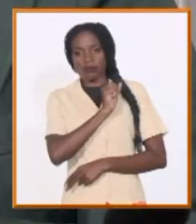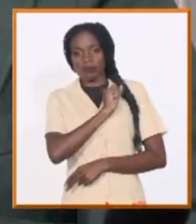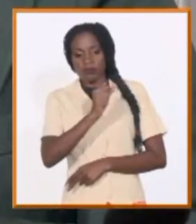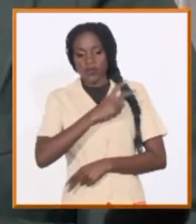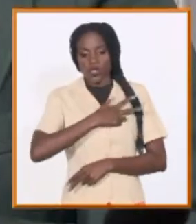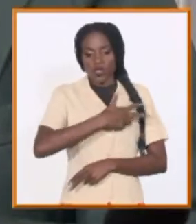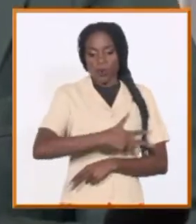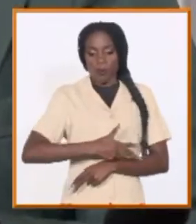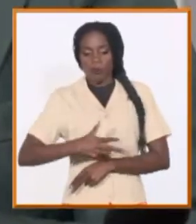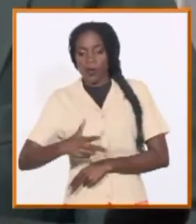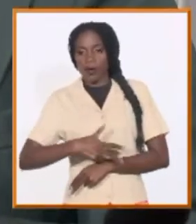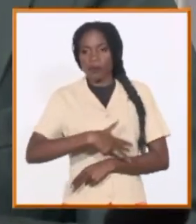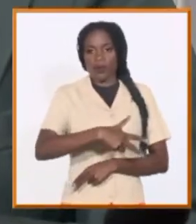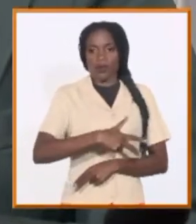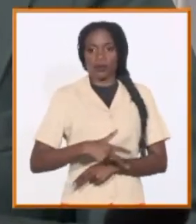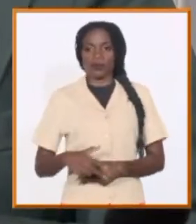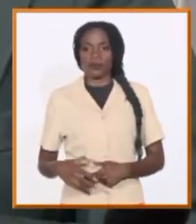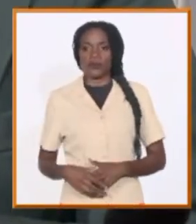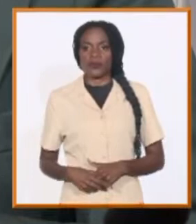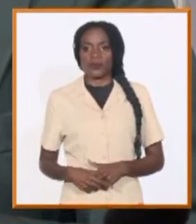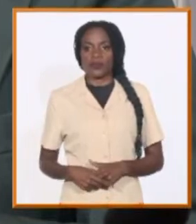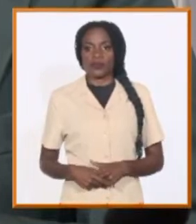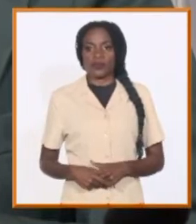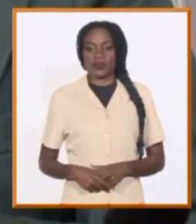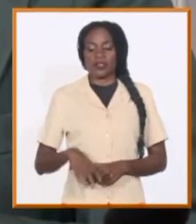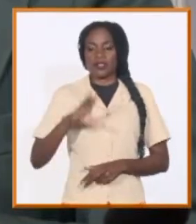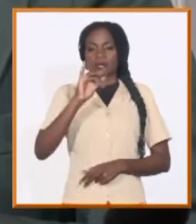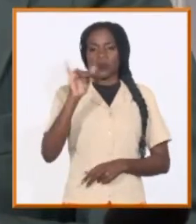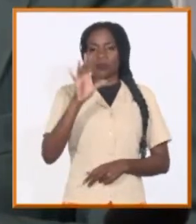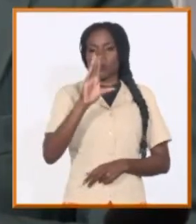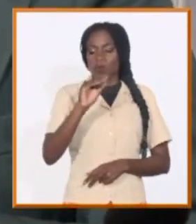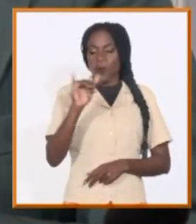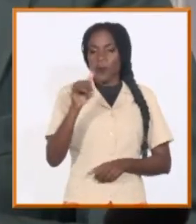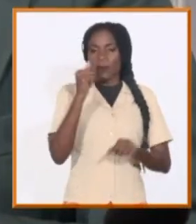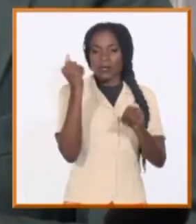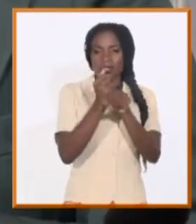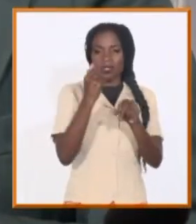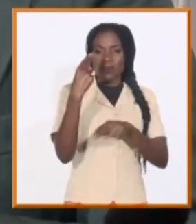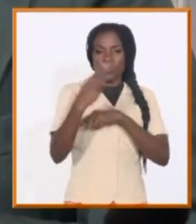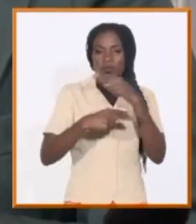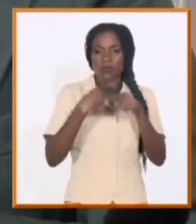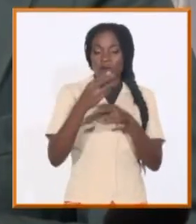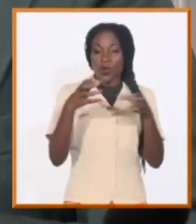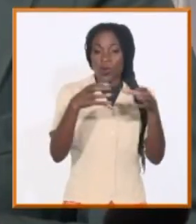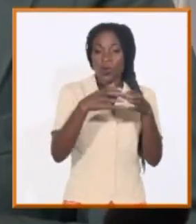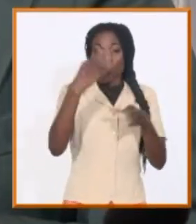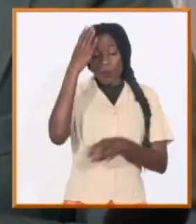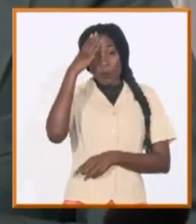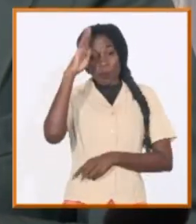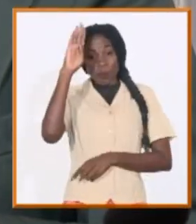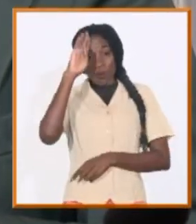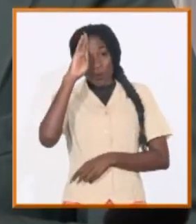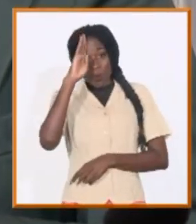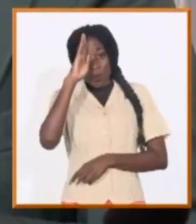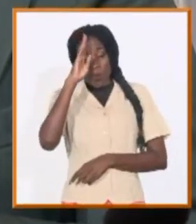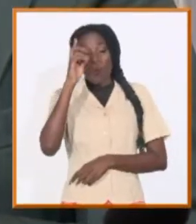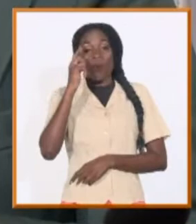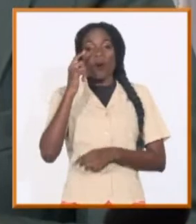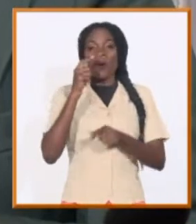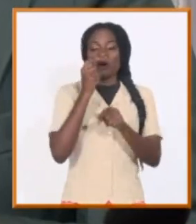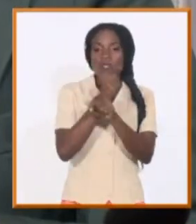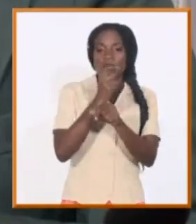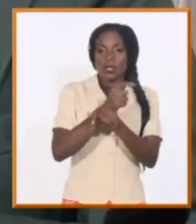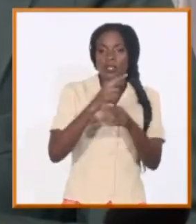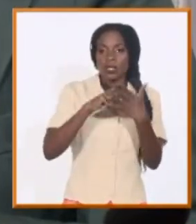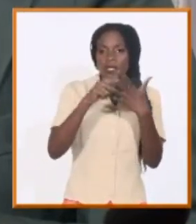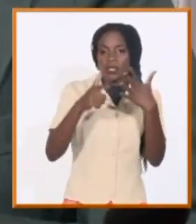mesa. Una sorpresa mayúscula. Y hay que hablar del trabajo de Bárbaro Oliva al frente de la Federación Cubana y como comisionado nacional,